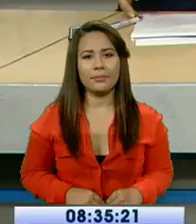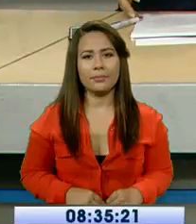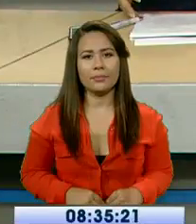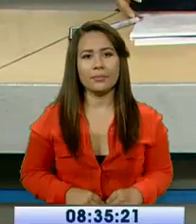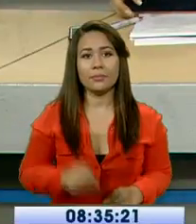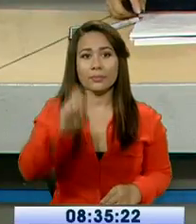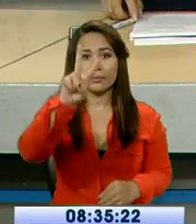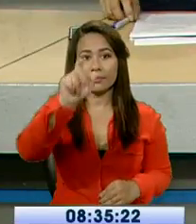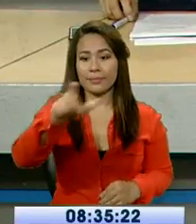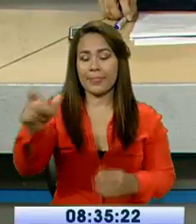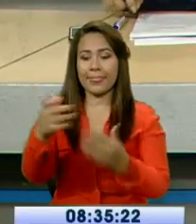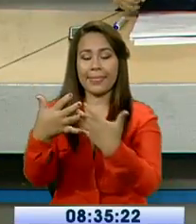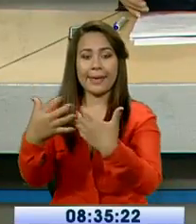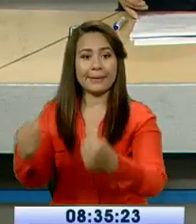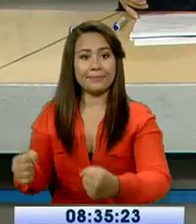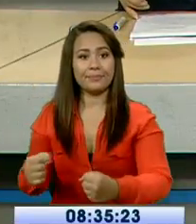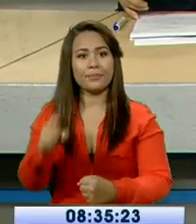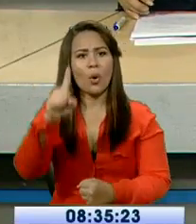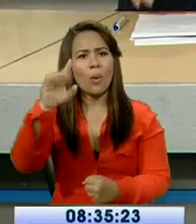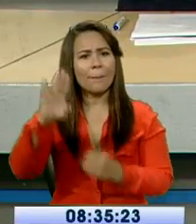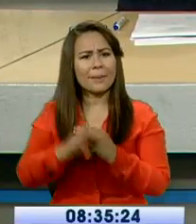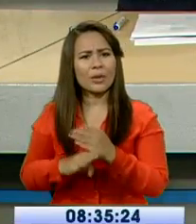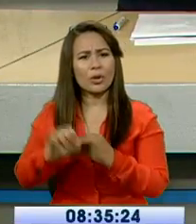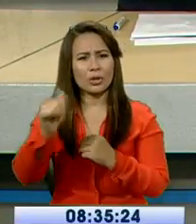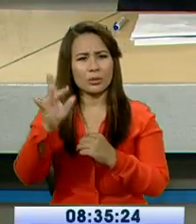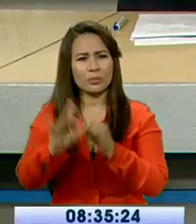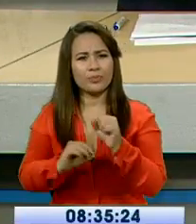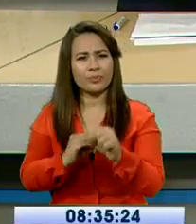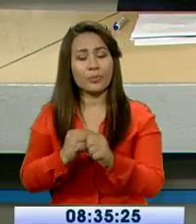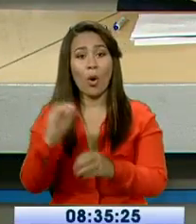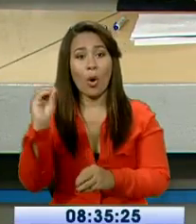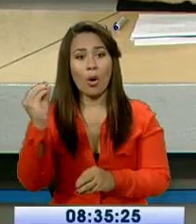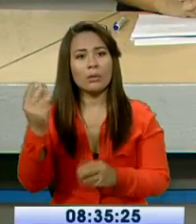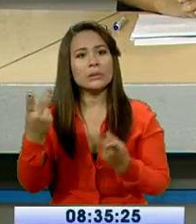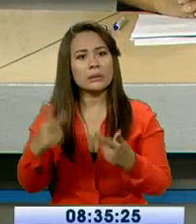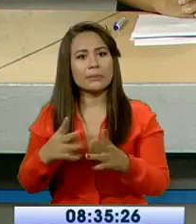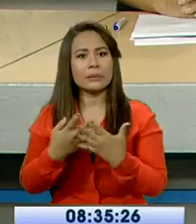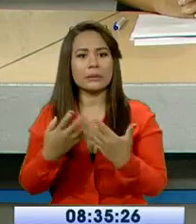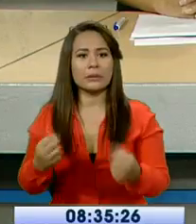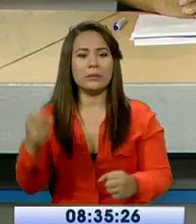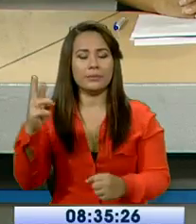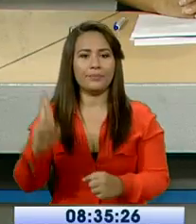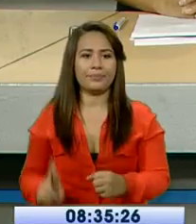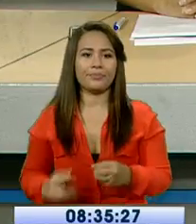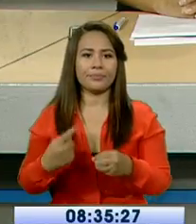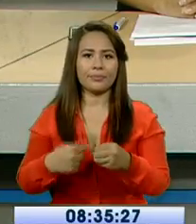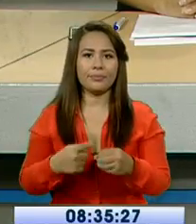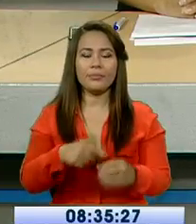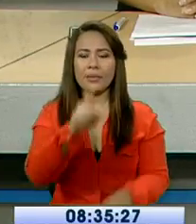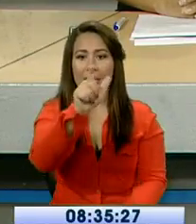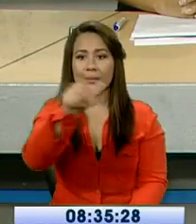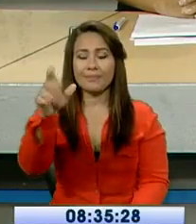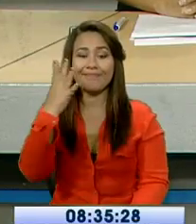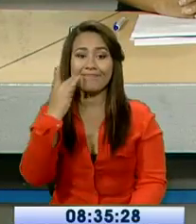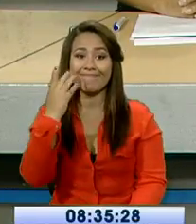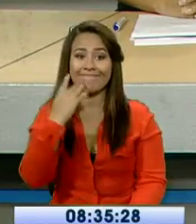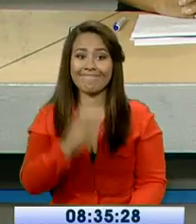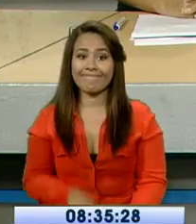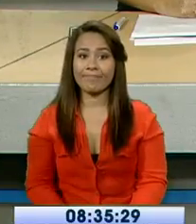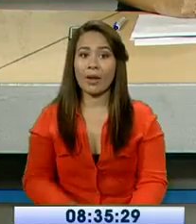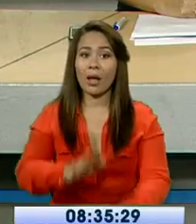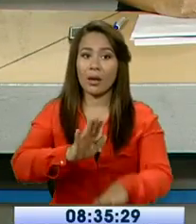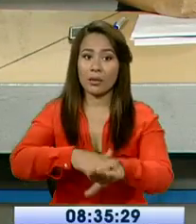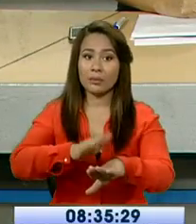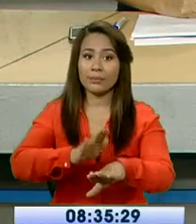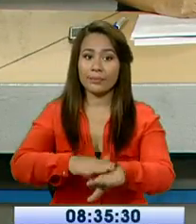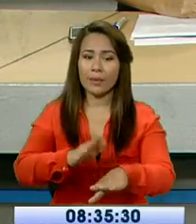Dos detenidos y un menor aislado fue el resultado de una acción policial ejecutada en el sur de Quito. Los sospechosos serían los responsables de